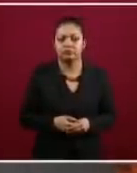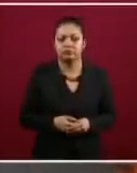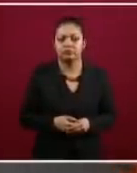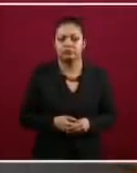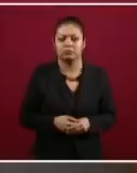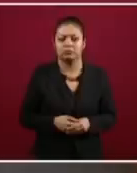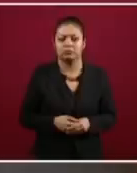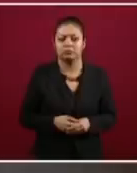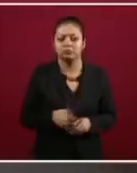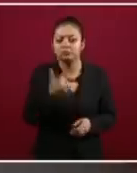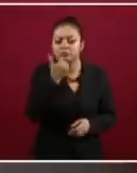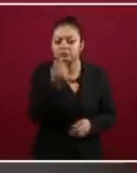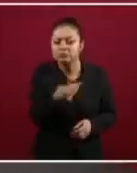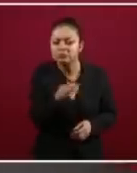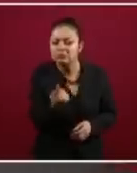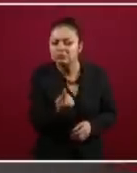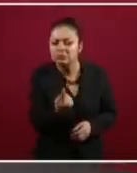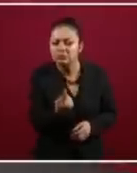¿Va a haber qué?